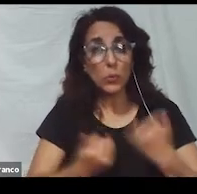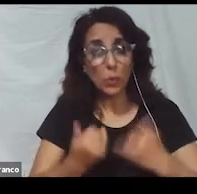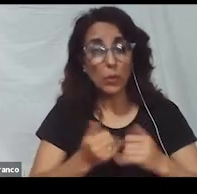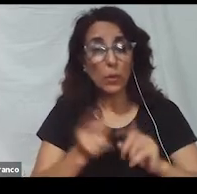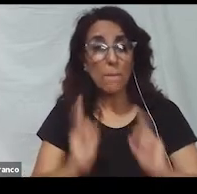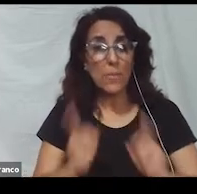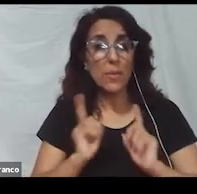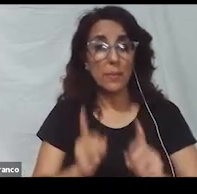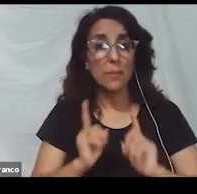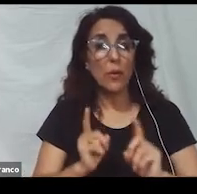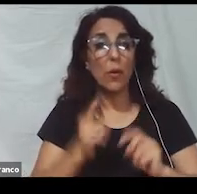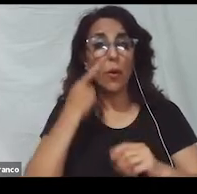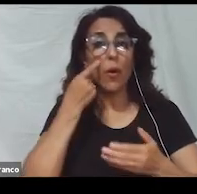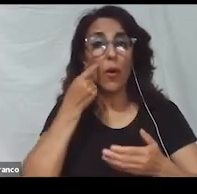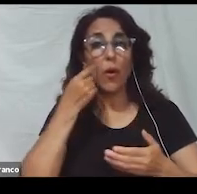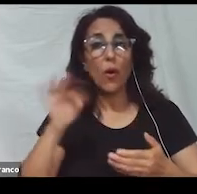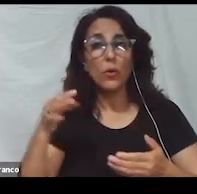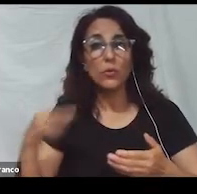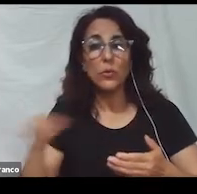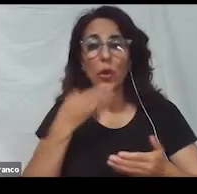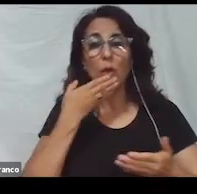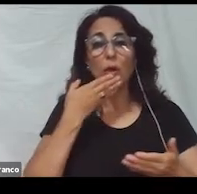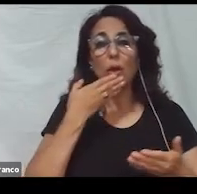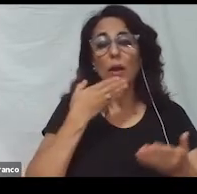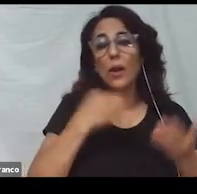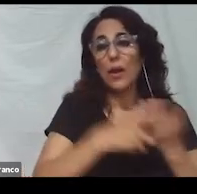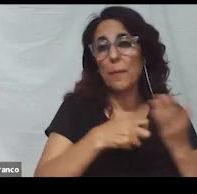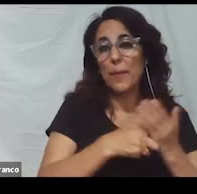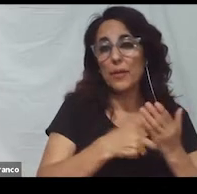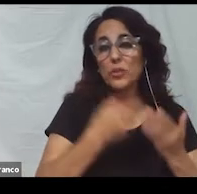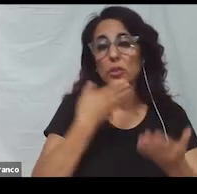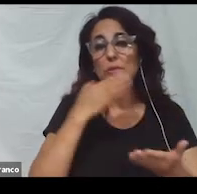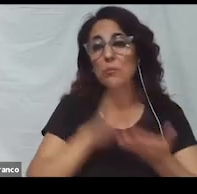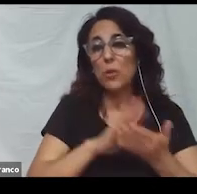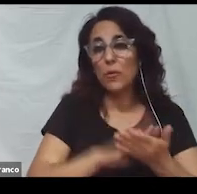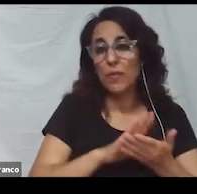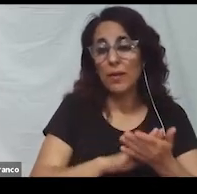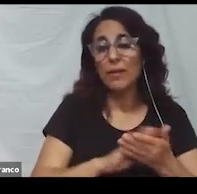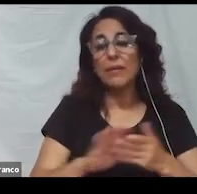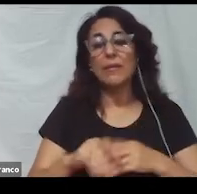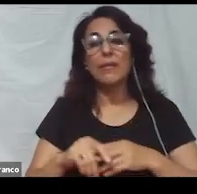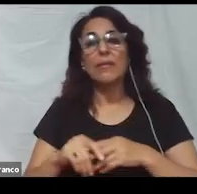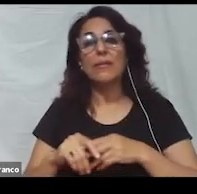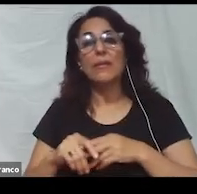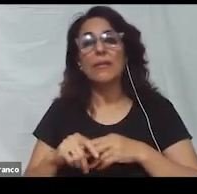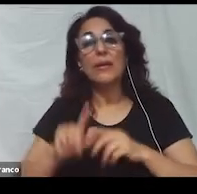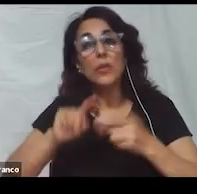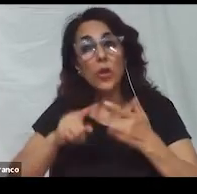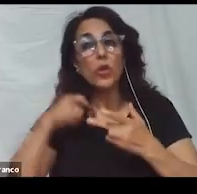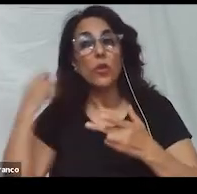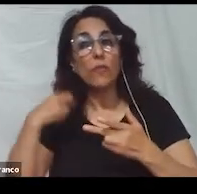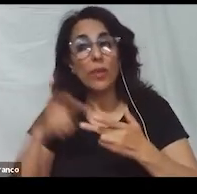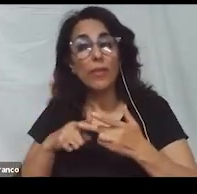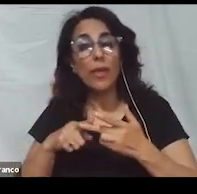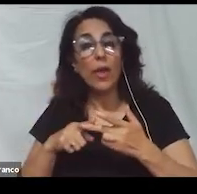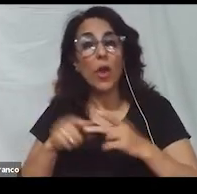estamos teniendo, es de testing, así que también van a ver herramientas de testeo. Y otros videos más que lo van a encontrar en